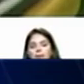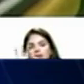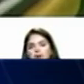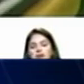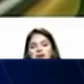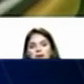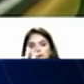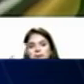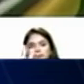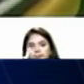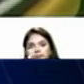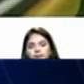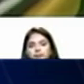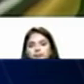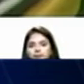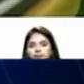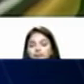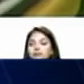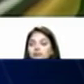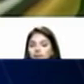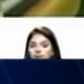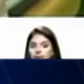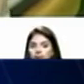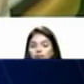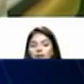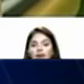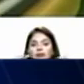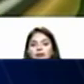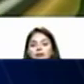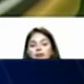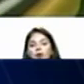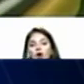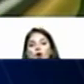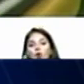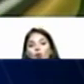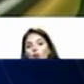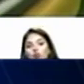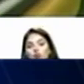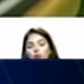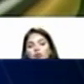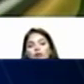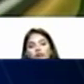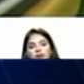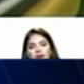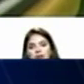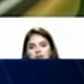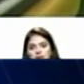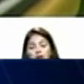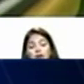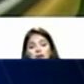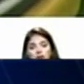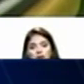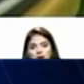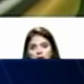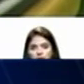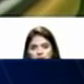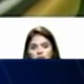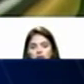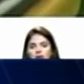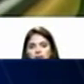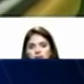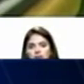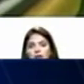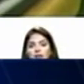nacional, estabilidad del sistema socioeconómico y financiero y garantía efectiva de